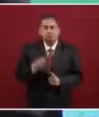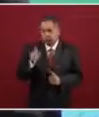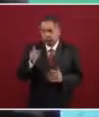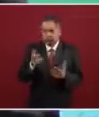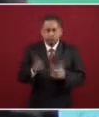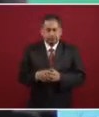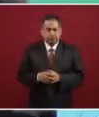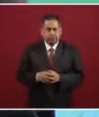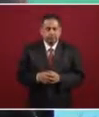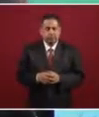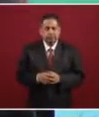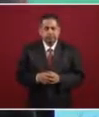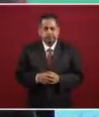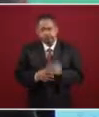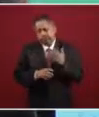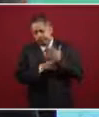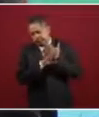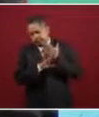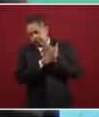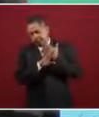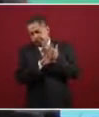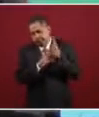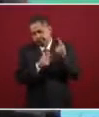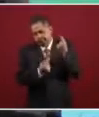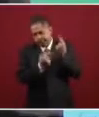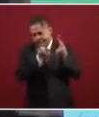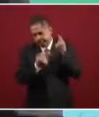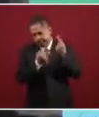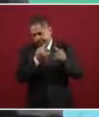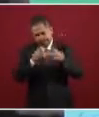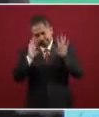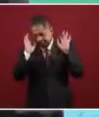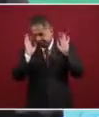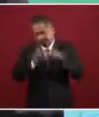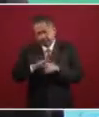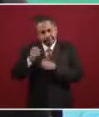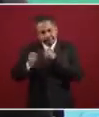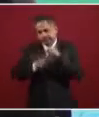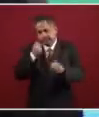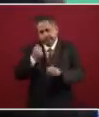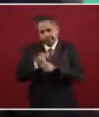otros ataques recibidos durante el tiempo